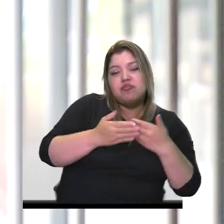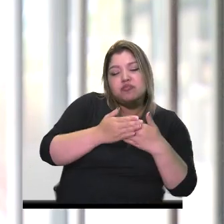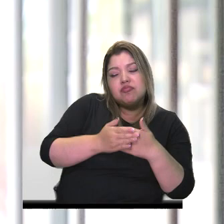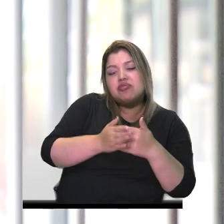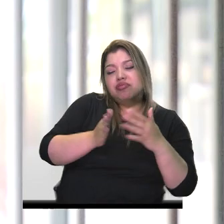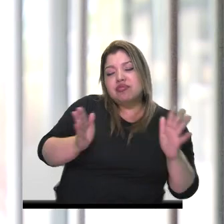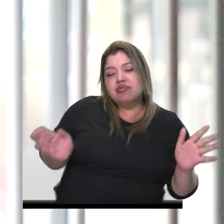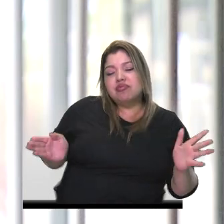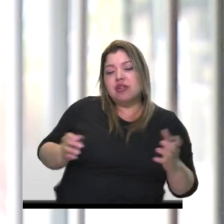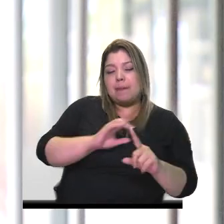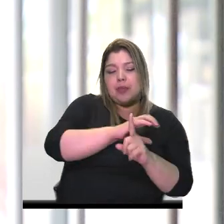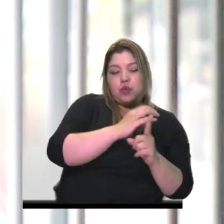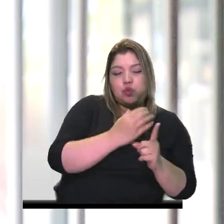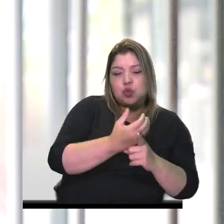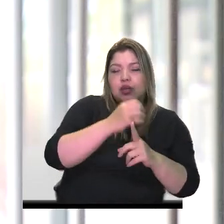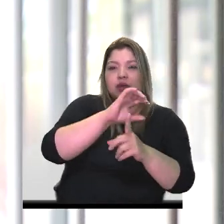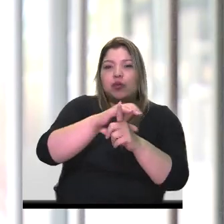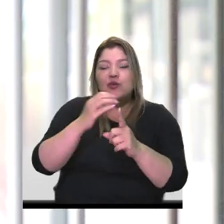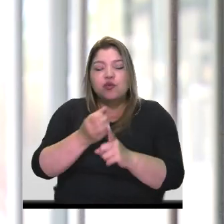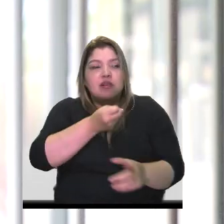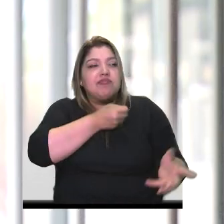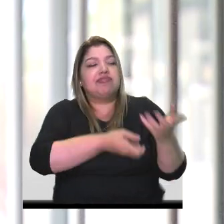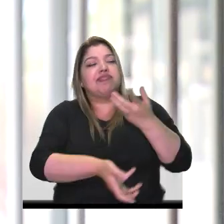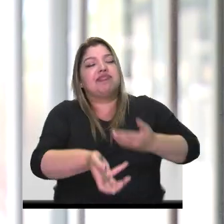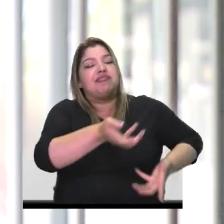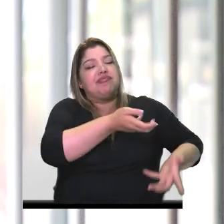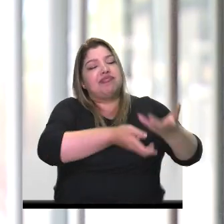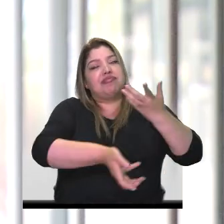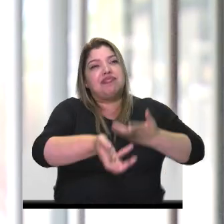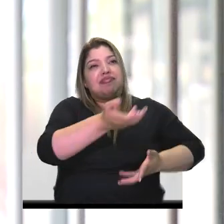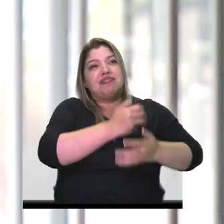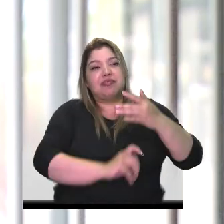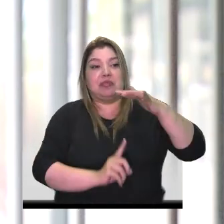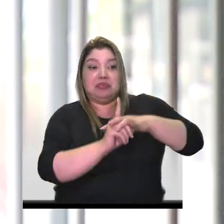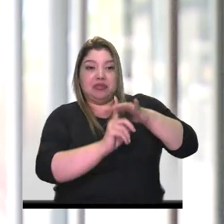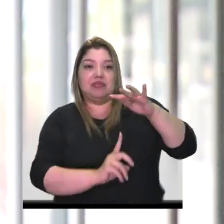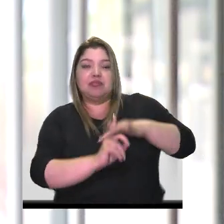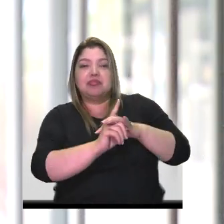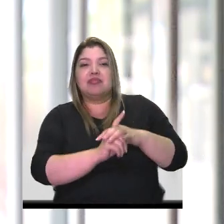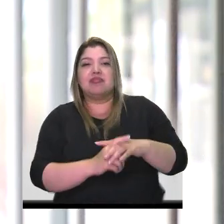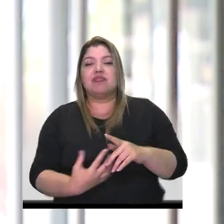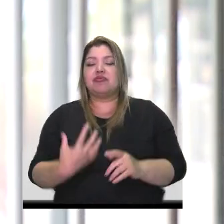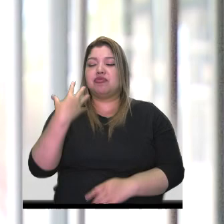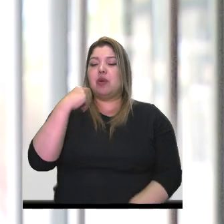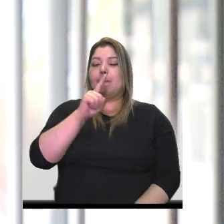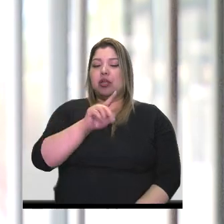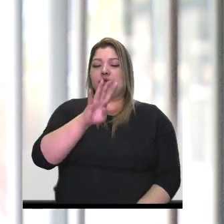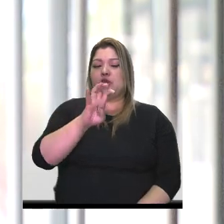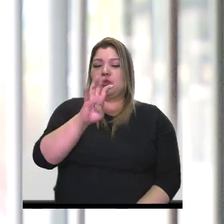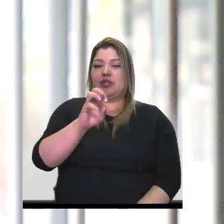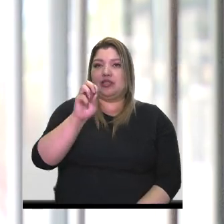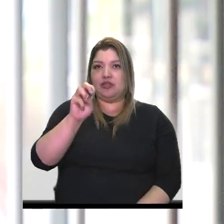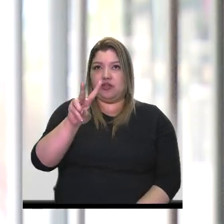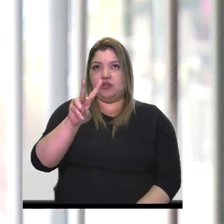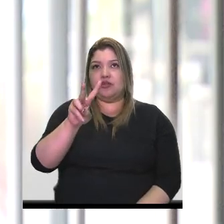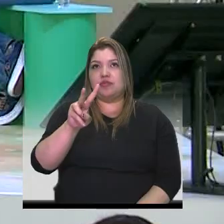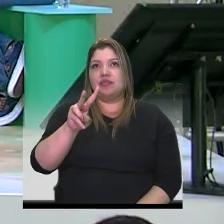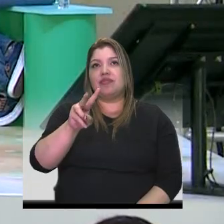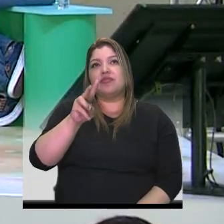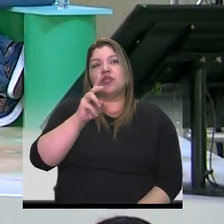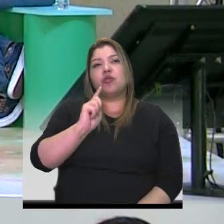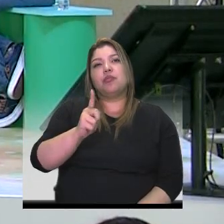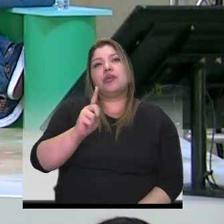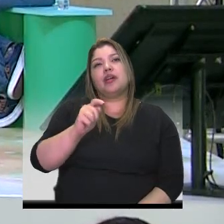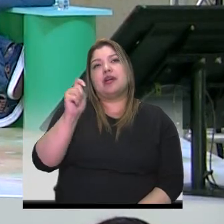las culturas indígenas es un fenómeno que aparece pues como mucho más fuerte desde 1992 con un sueño que